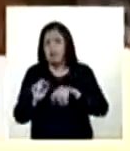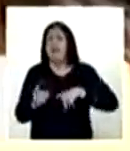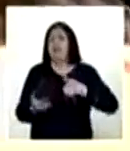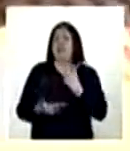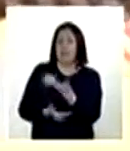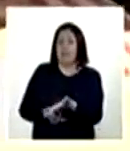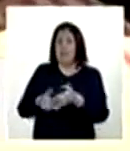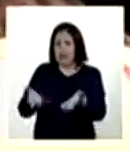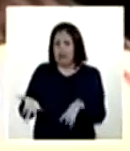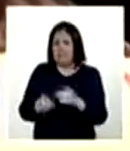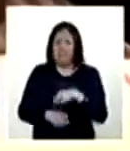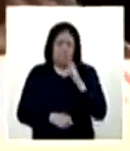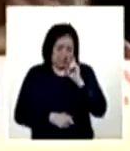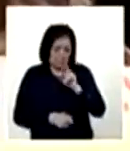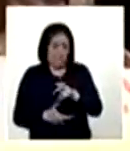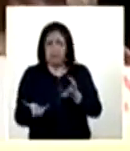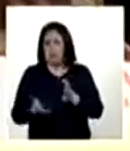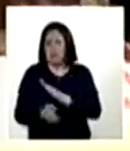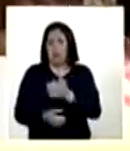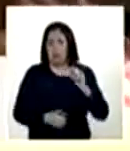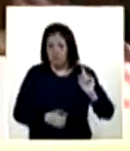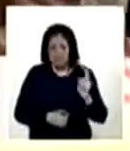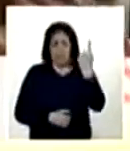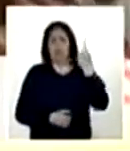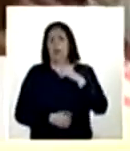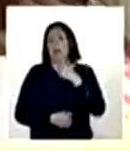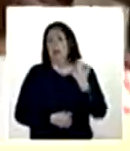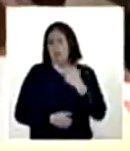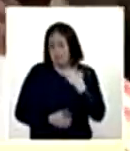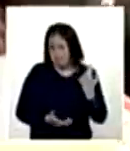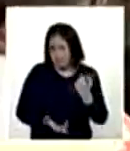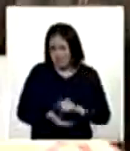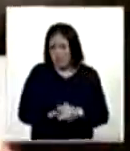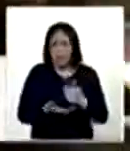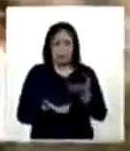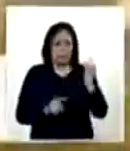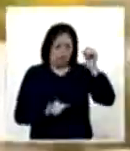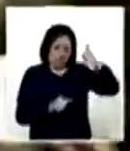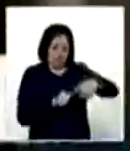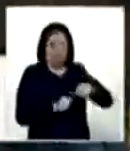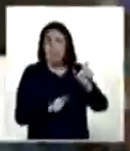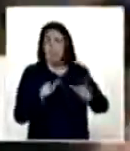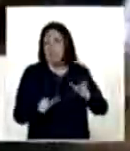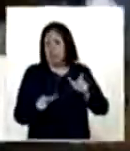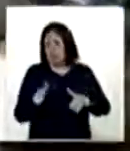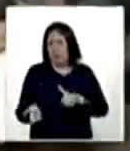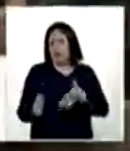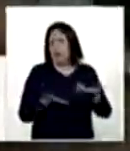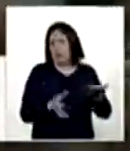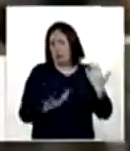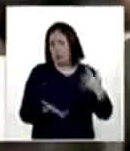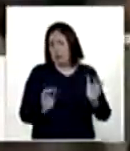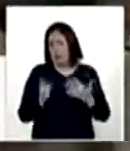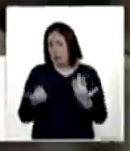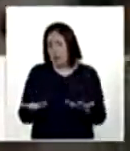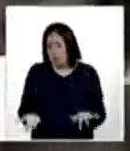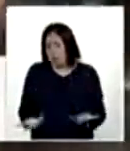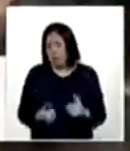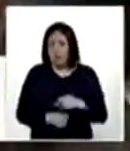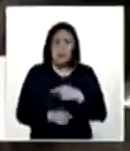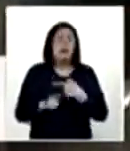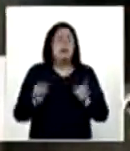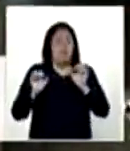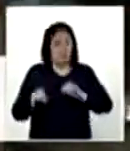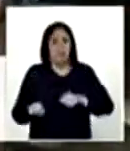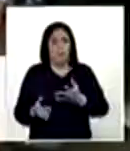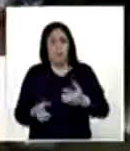alguna manera su cultura hoy, el 1 de noviembre, en el que recuerdan a sus seres queridos que ya no están más físicamente, pero sí, digamos,